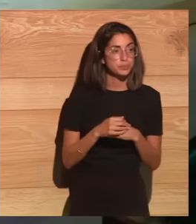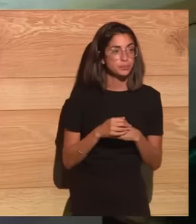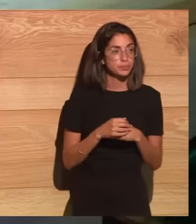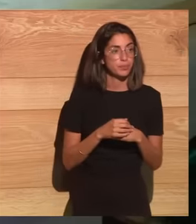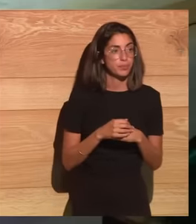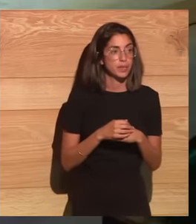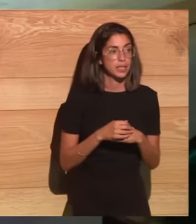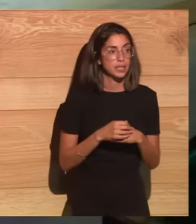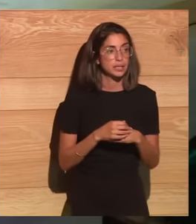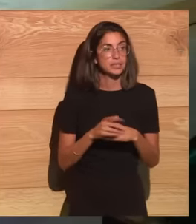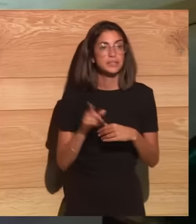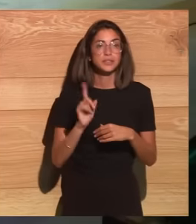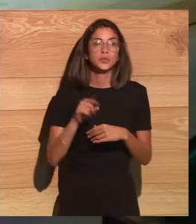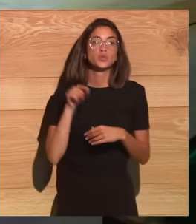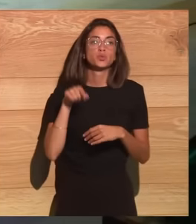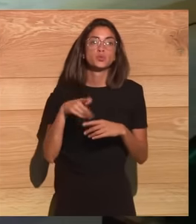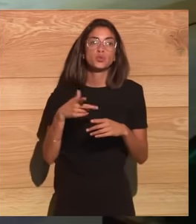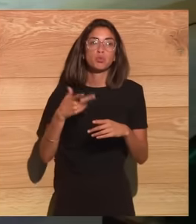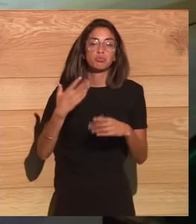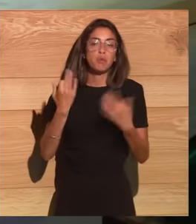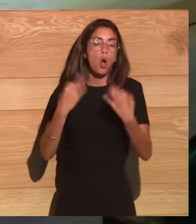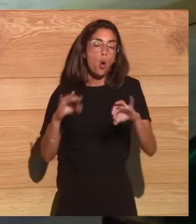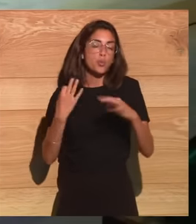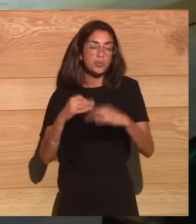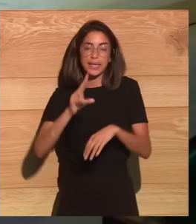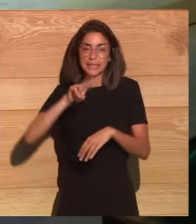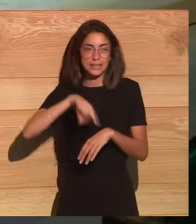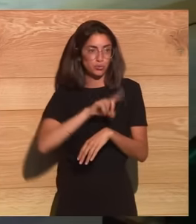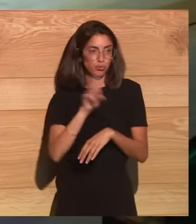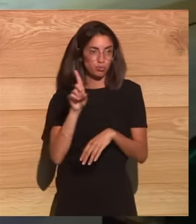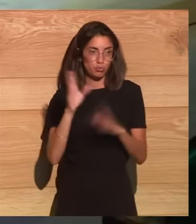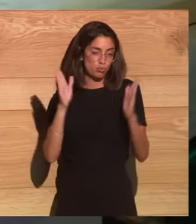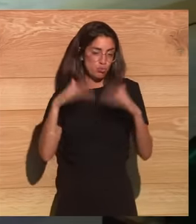partes de la modestia cuando abordas esta obra definitiva.